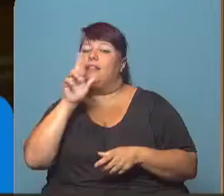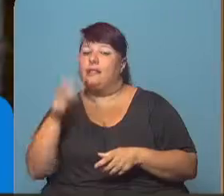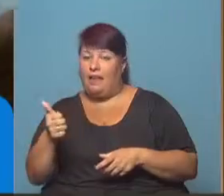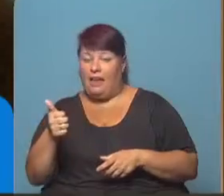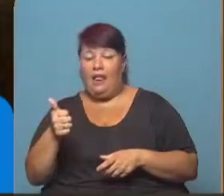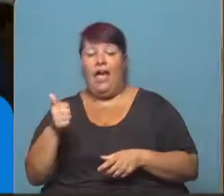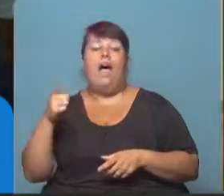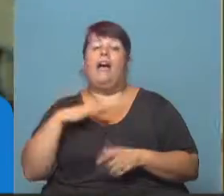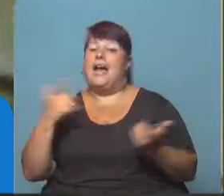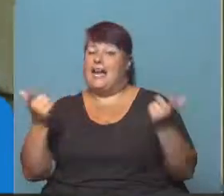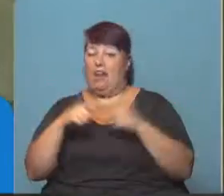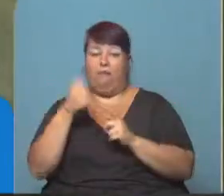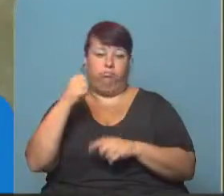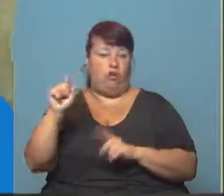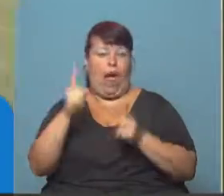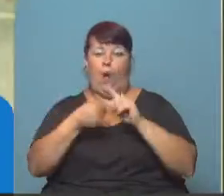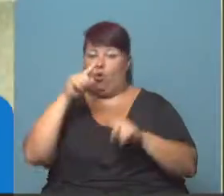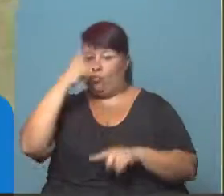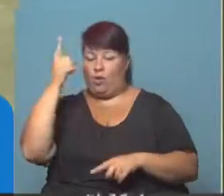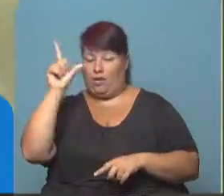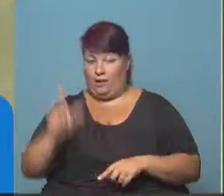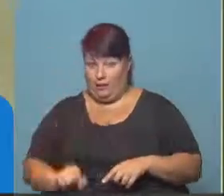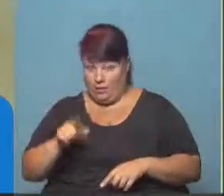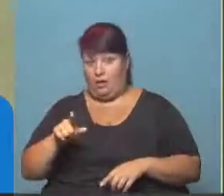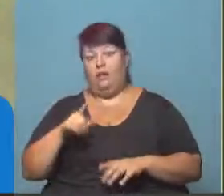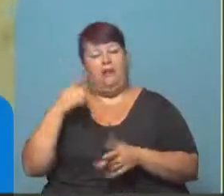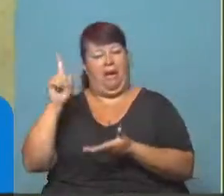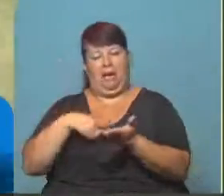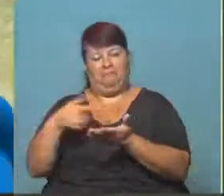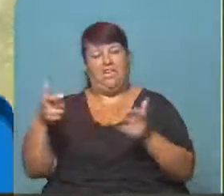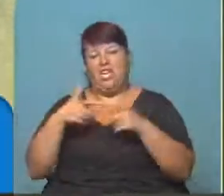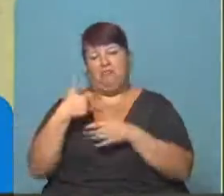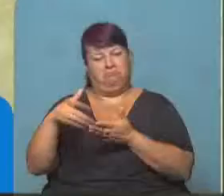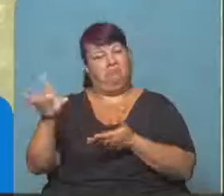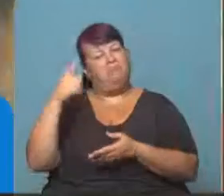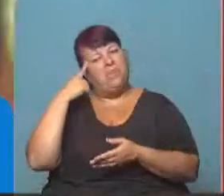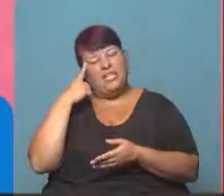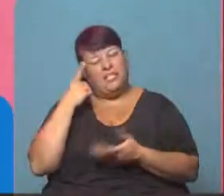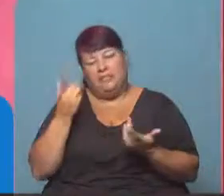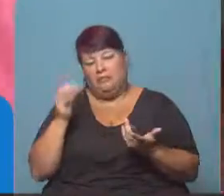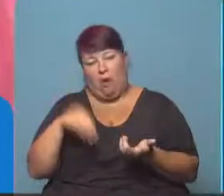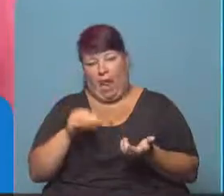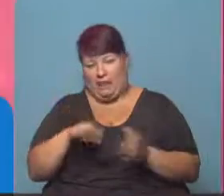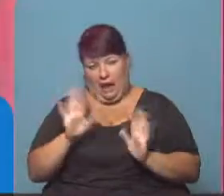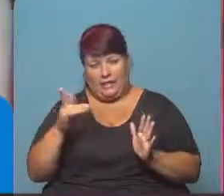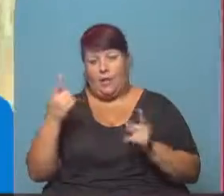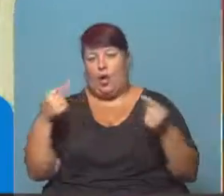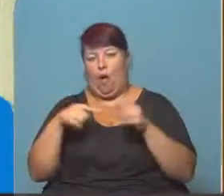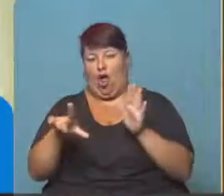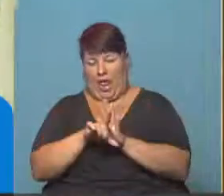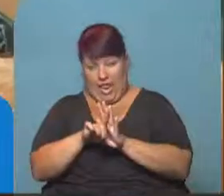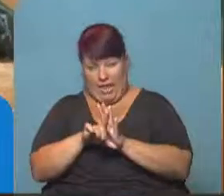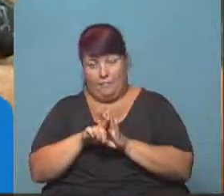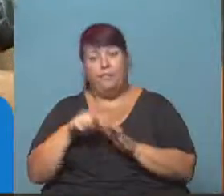no ingresar a la reunión por no haber paritaria nacional docente, impugnaron el encuentro por considerarlo insuficiente e ilegal.